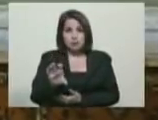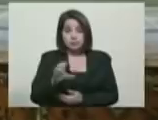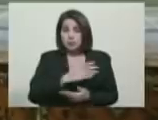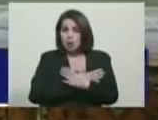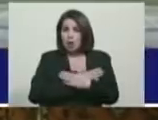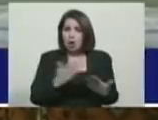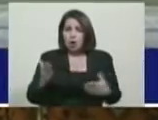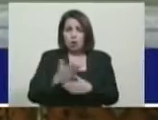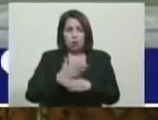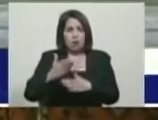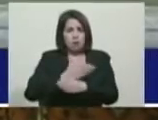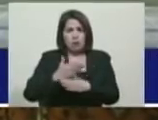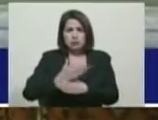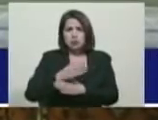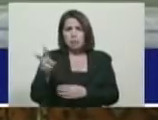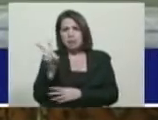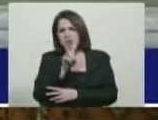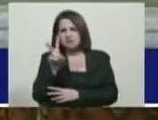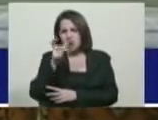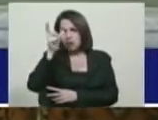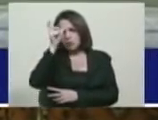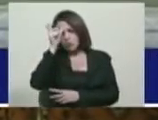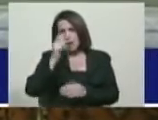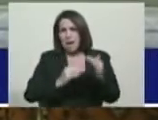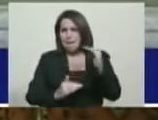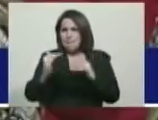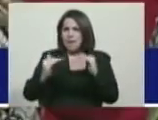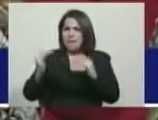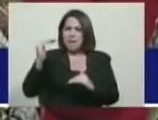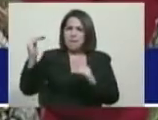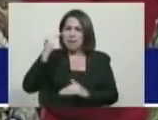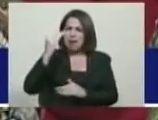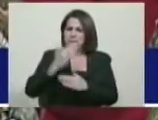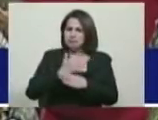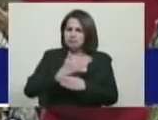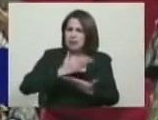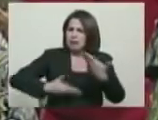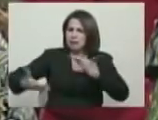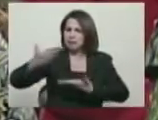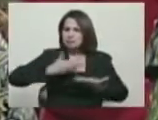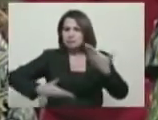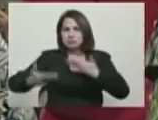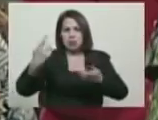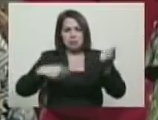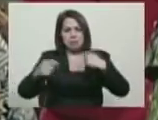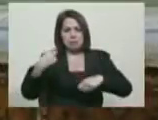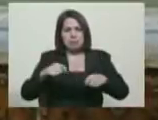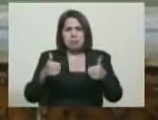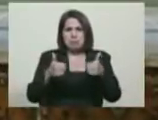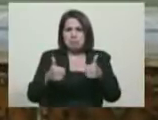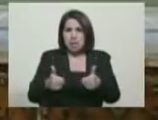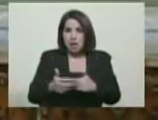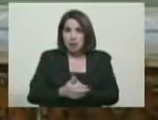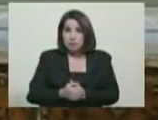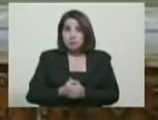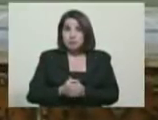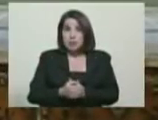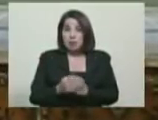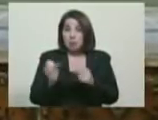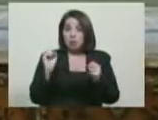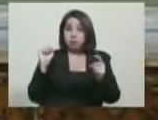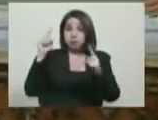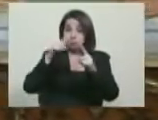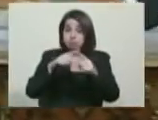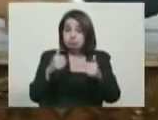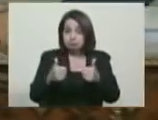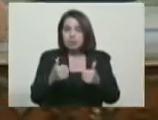Turquía va a seguir aumentando, va a seguir estrechando las relaciones. Estamos decididos a hacer conjuntamente, hemos subrayado esa decisión. Muchas